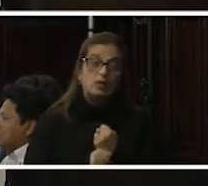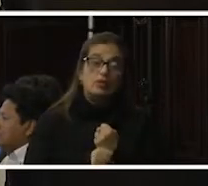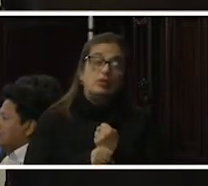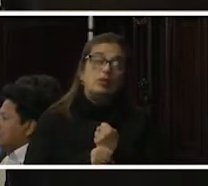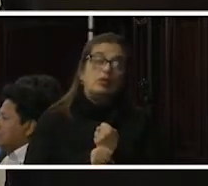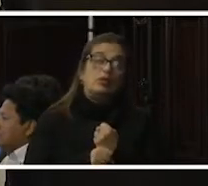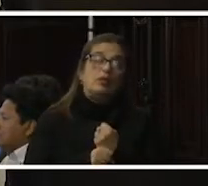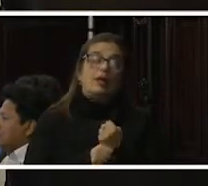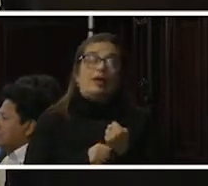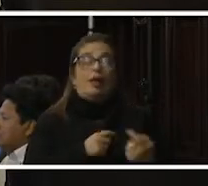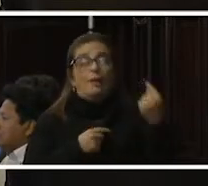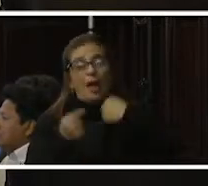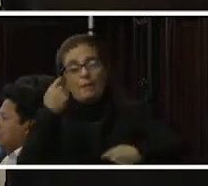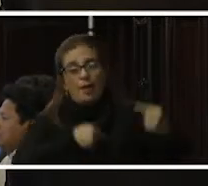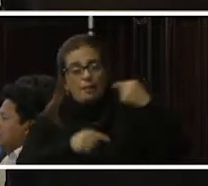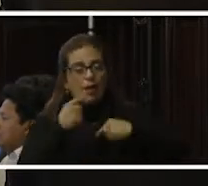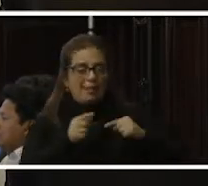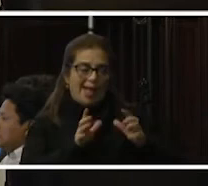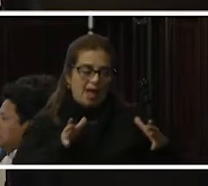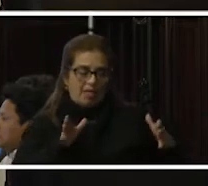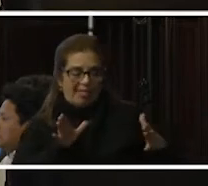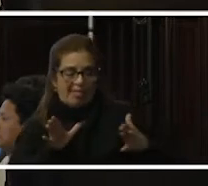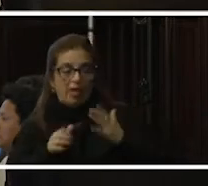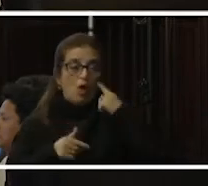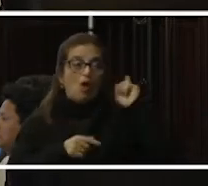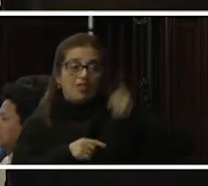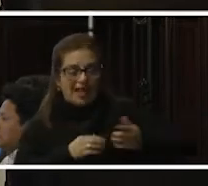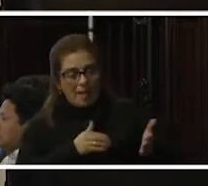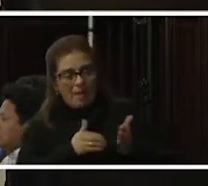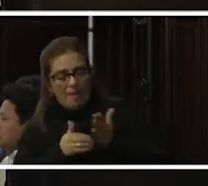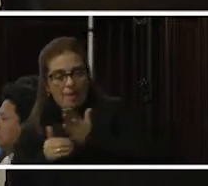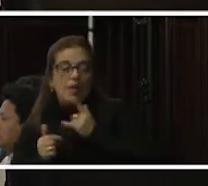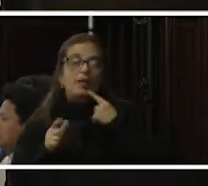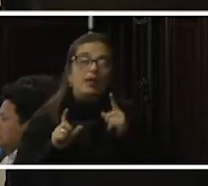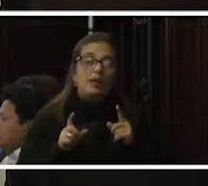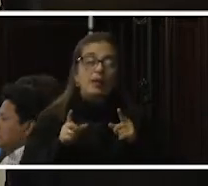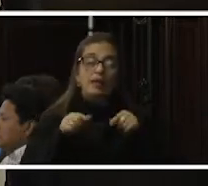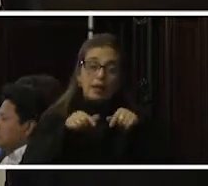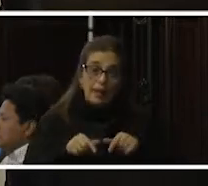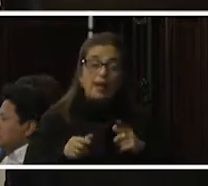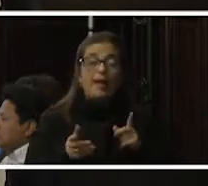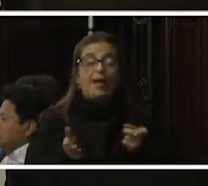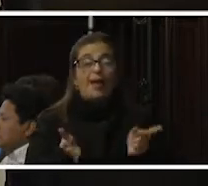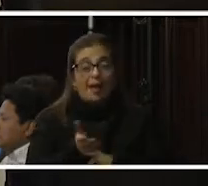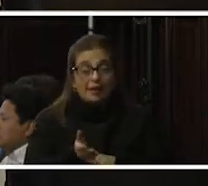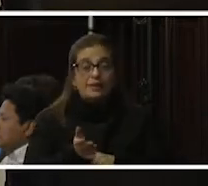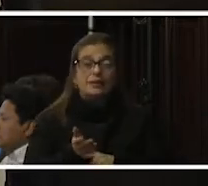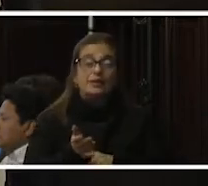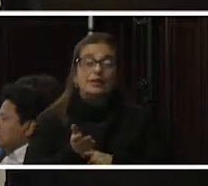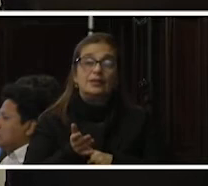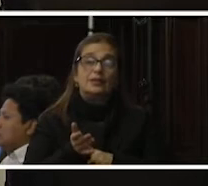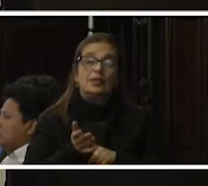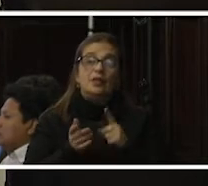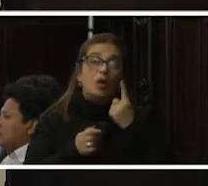Luego de cuatro años de ataque, desplazamiento forzado por los dos niñas Tarmenani, hasta una de las no